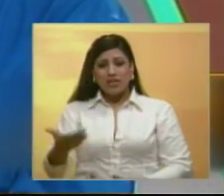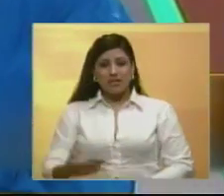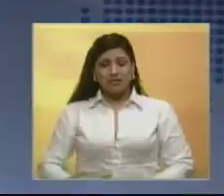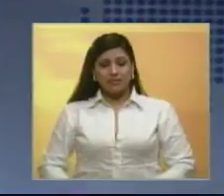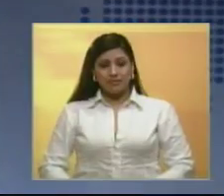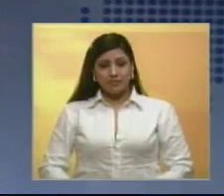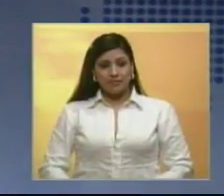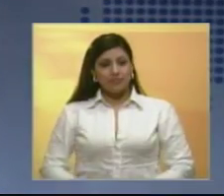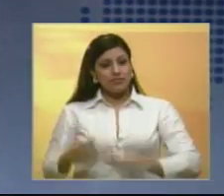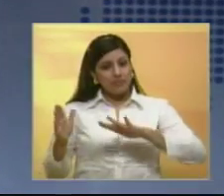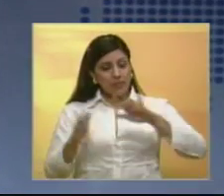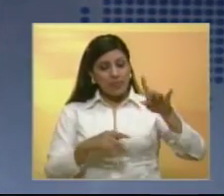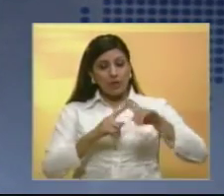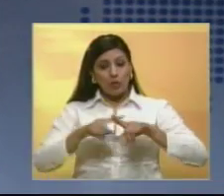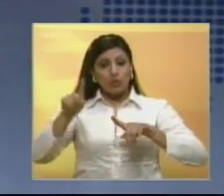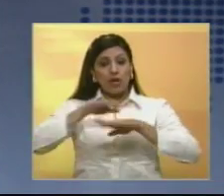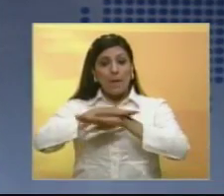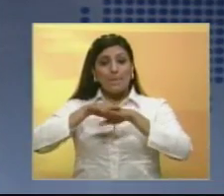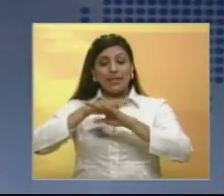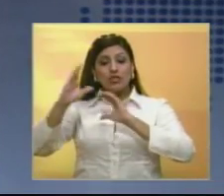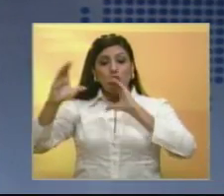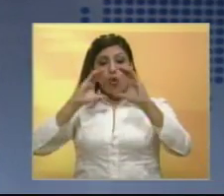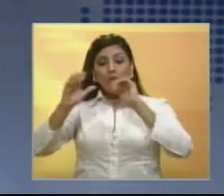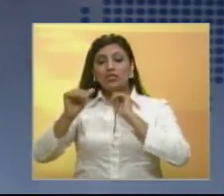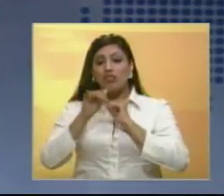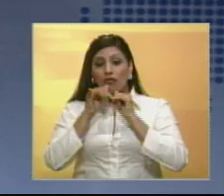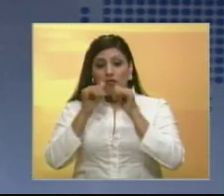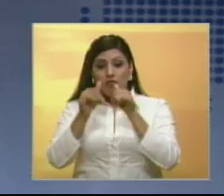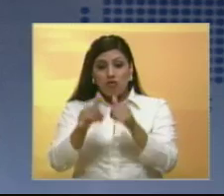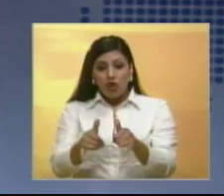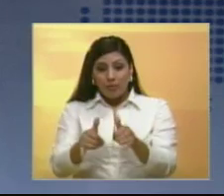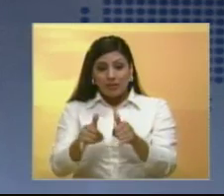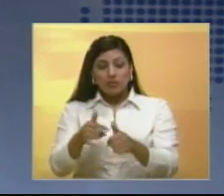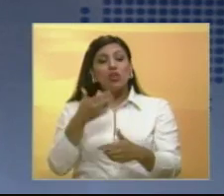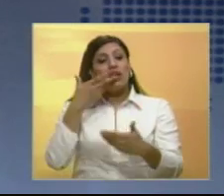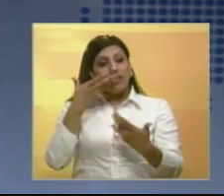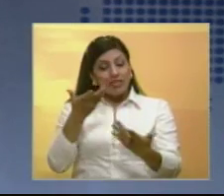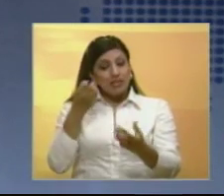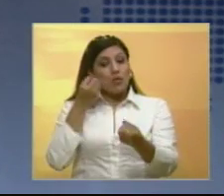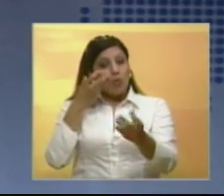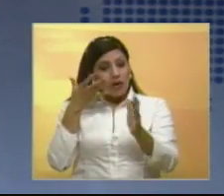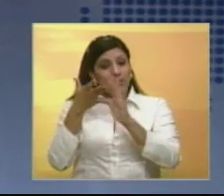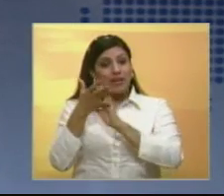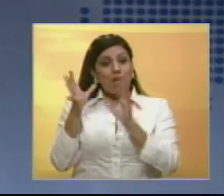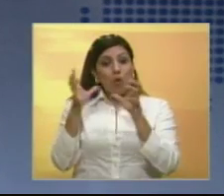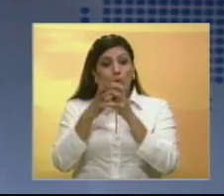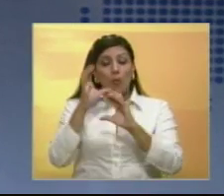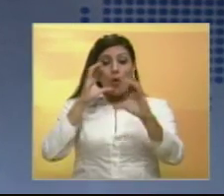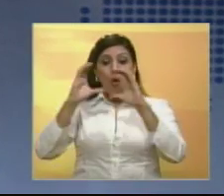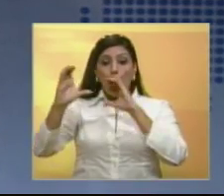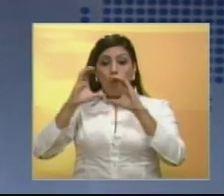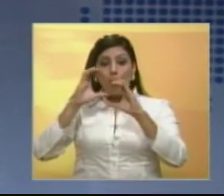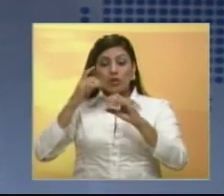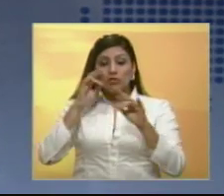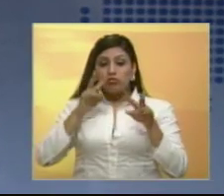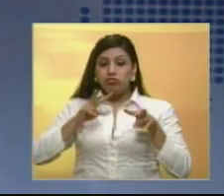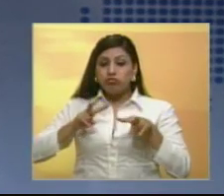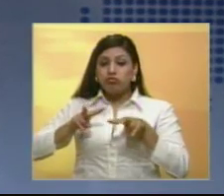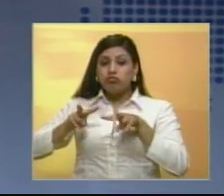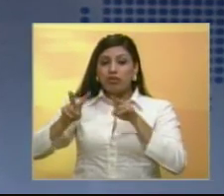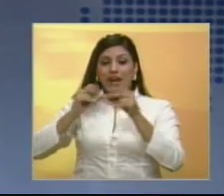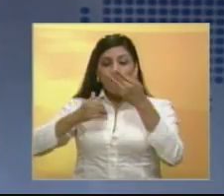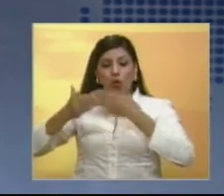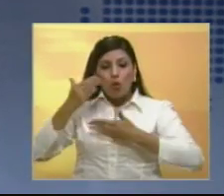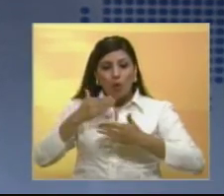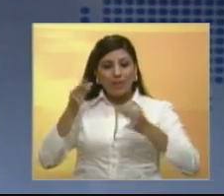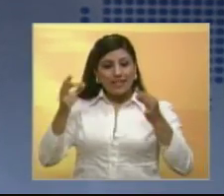abastecimiento. El ministro de Comunicación e Información, Luis José Marcano, indicó que equipos de comunicaciones de observatorios de